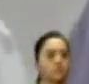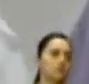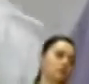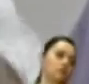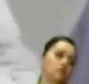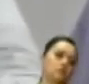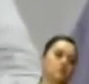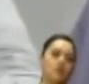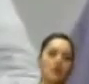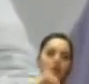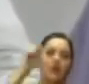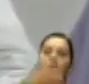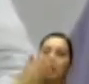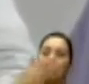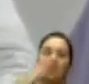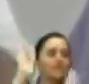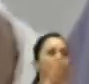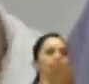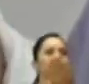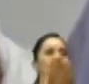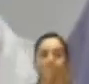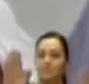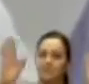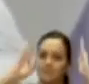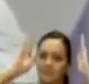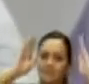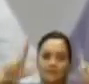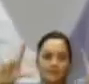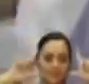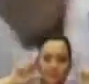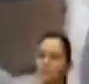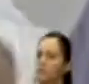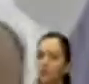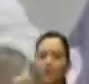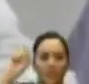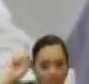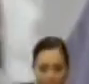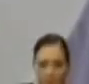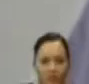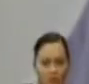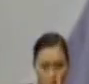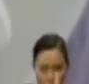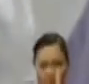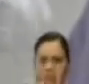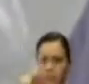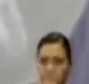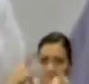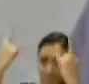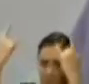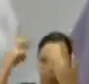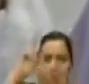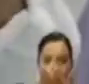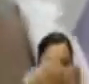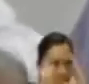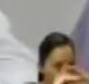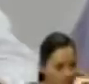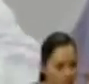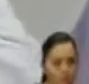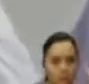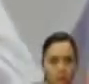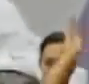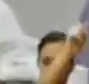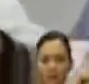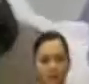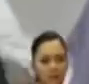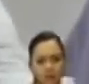ganarse el aplauso. Cuando lo que se requiere es un adecuado cobro de impuestos, que los ricos paguen más para tratar de financiar esas